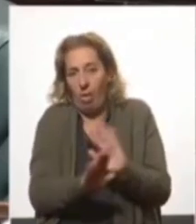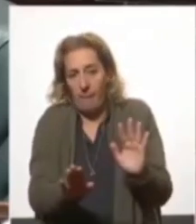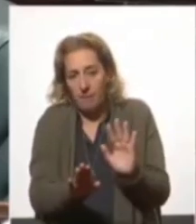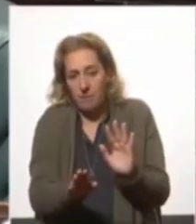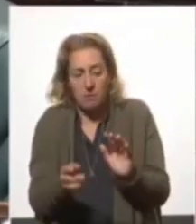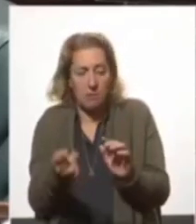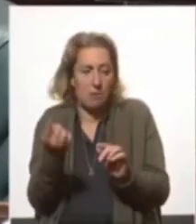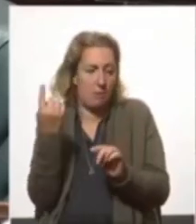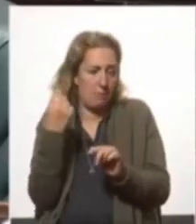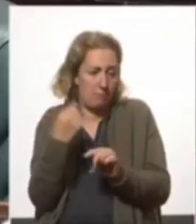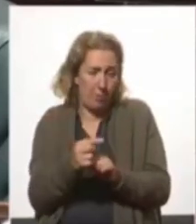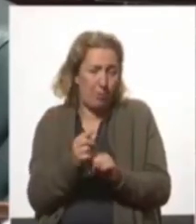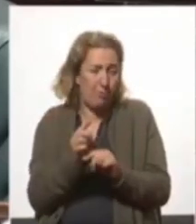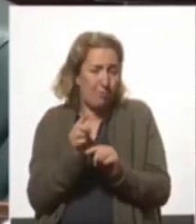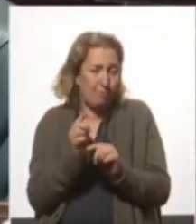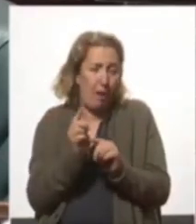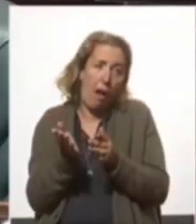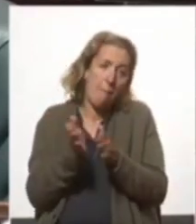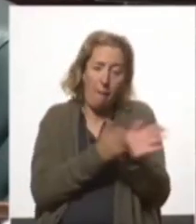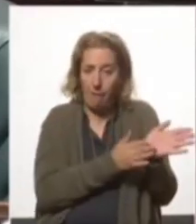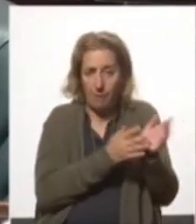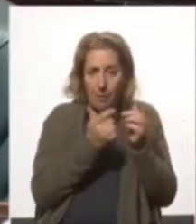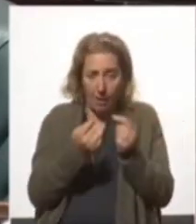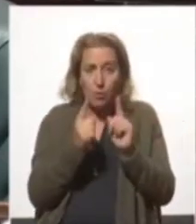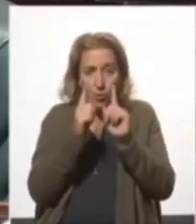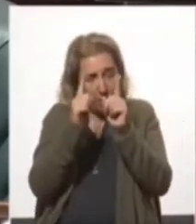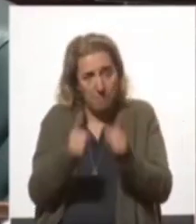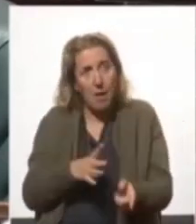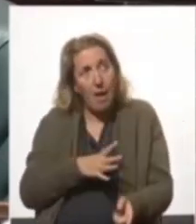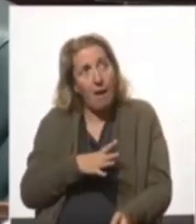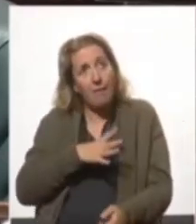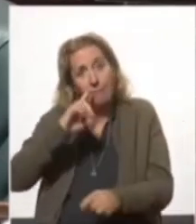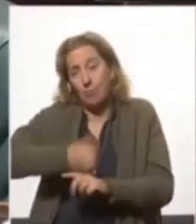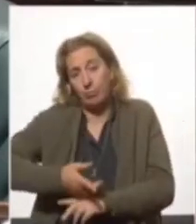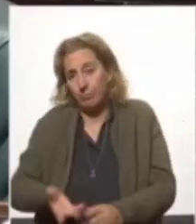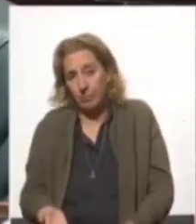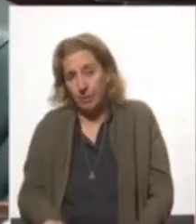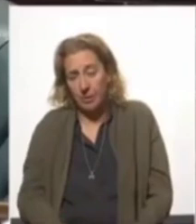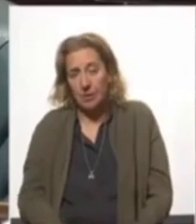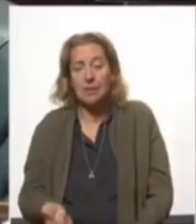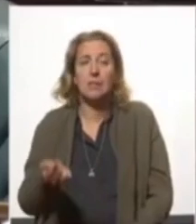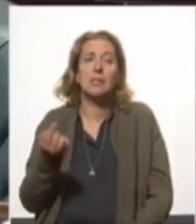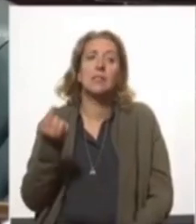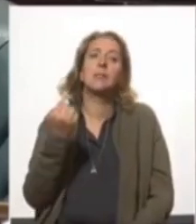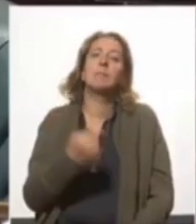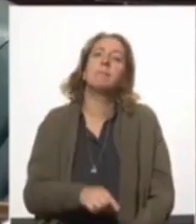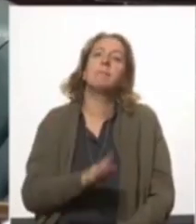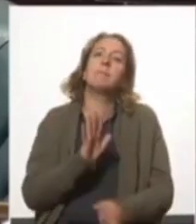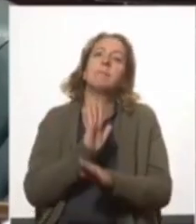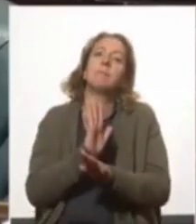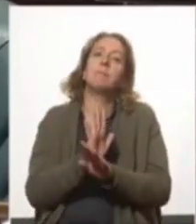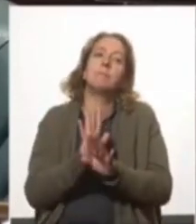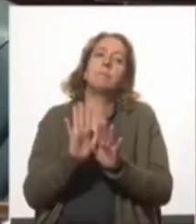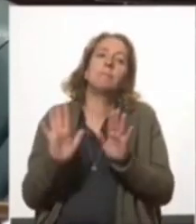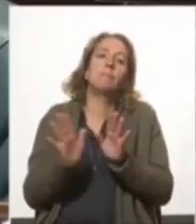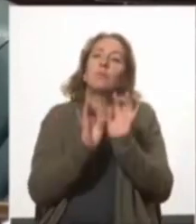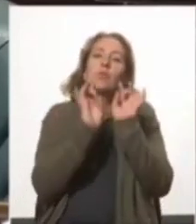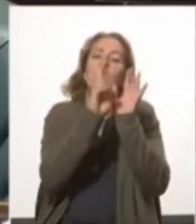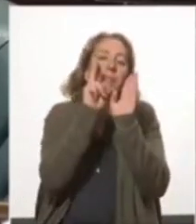hay políticas. Se lo ve esencialmente como algo que se sintetiza en el tema de la